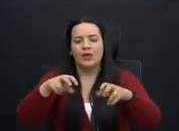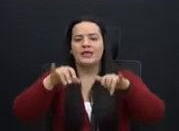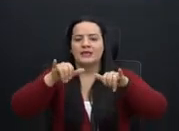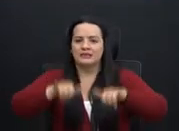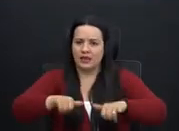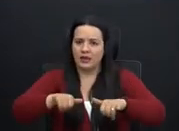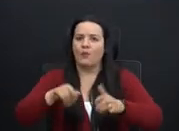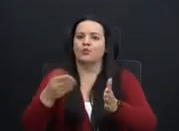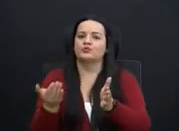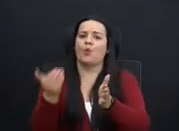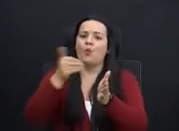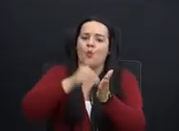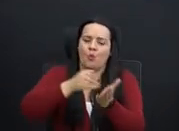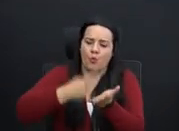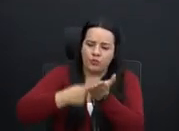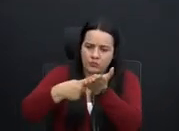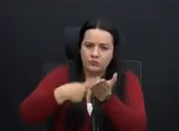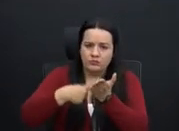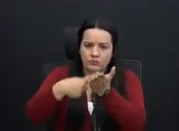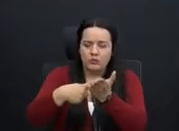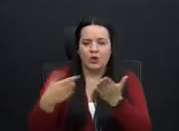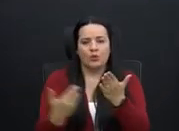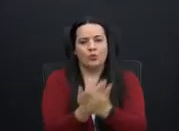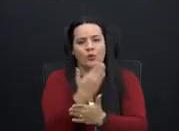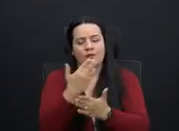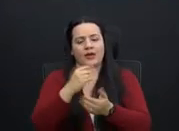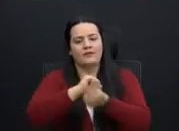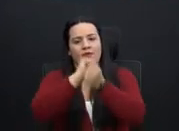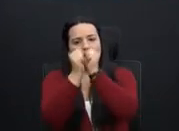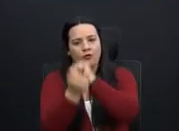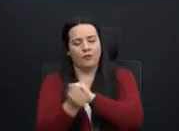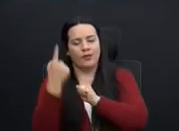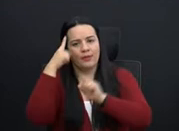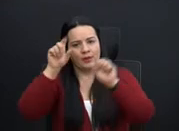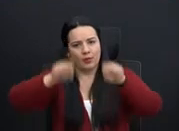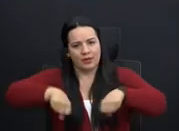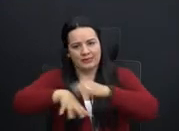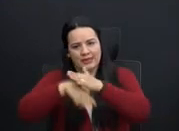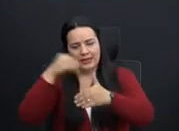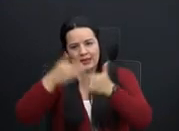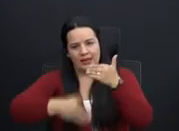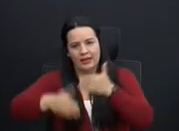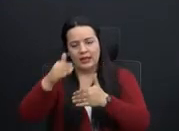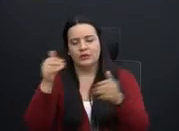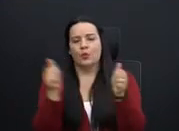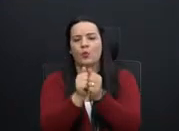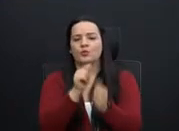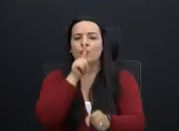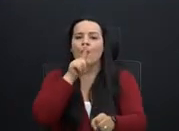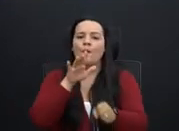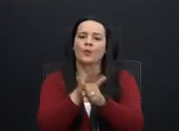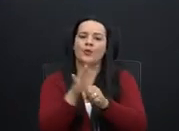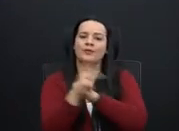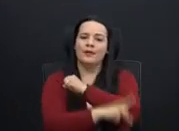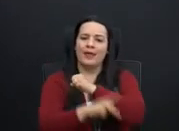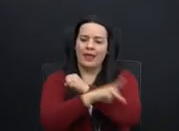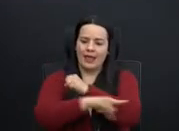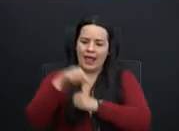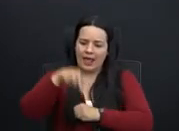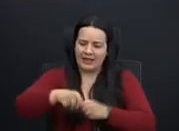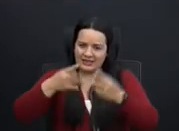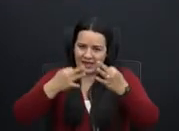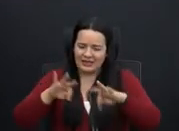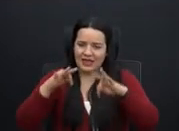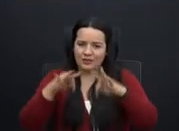para poder salir adelante con los compromisos del país. Aquí estamos poniendo solo una curita más